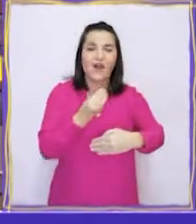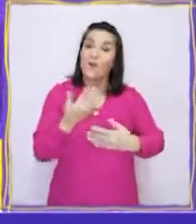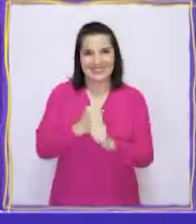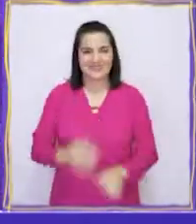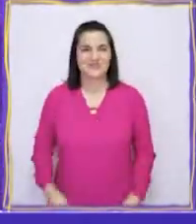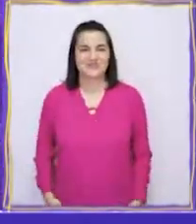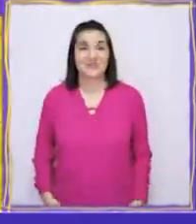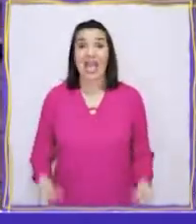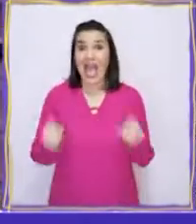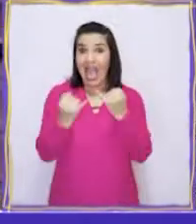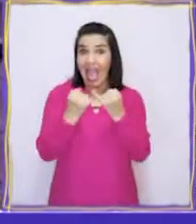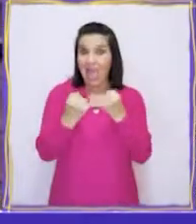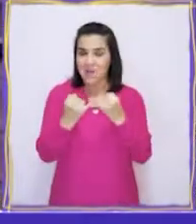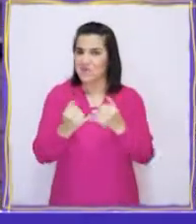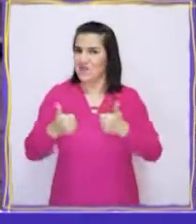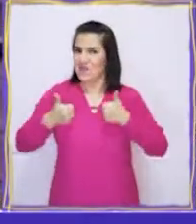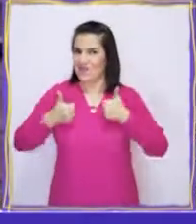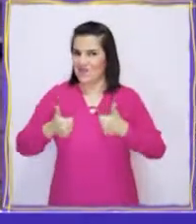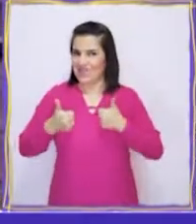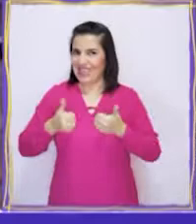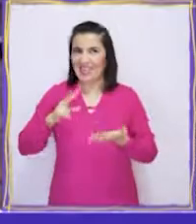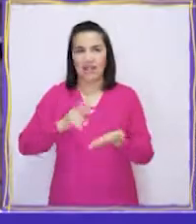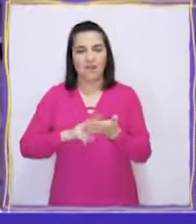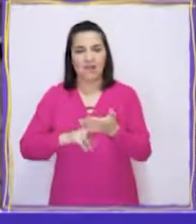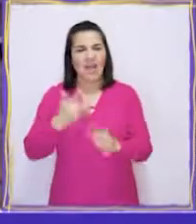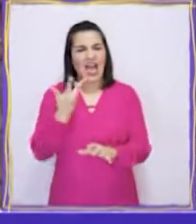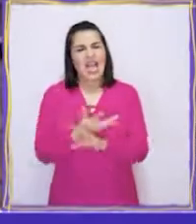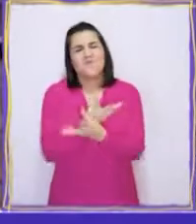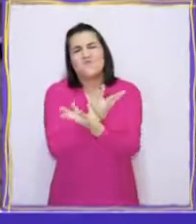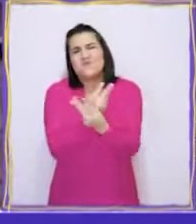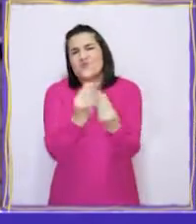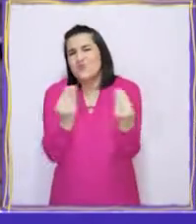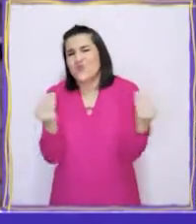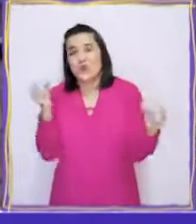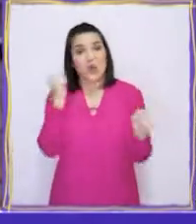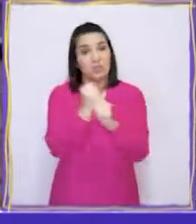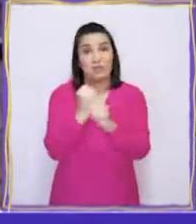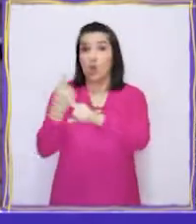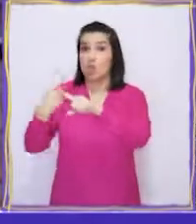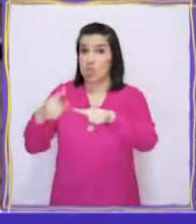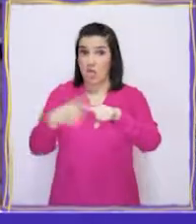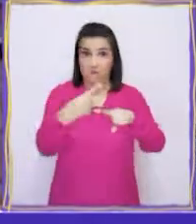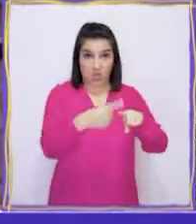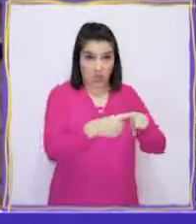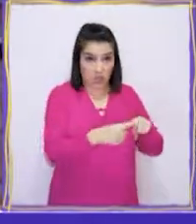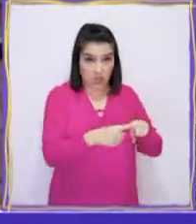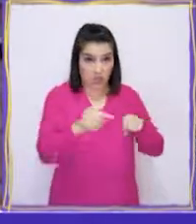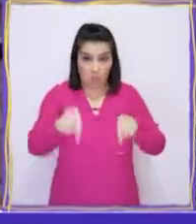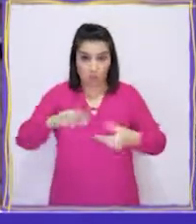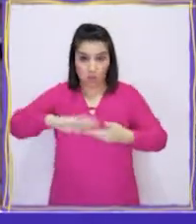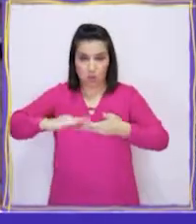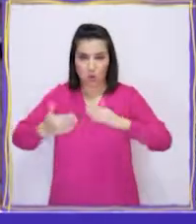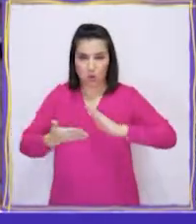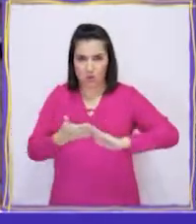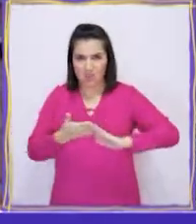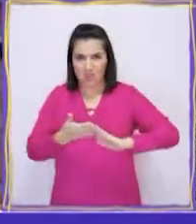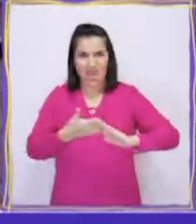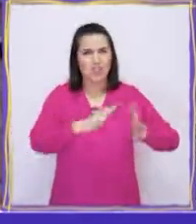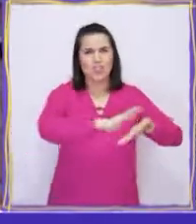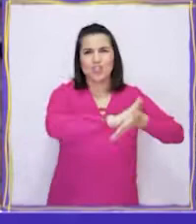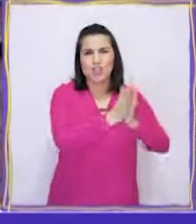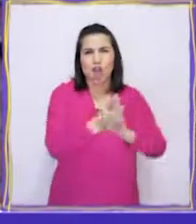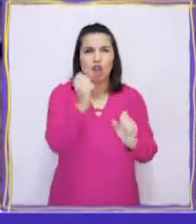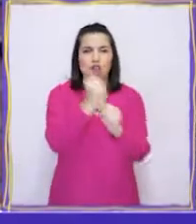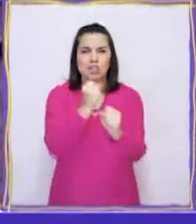¡Guau! Amigos, qué bien. La verdad es que existen muchos trabajos diferentes en nuestra comunidad y